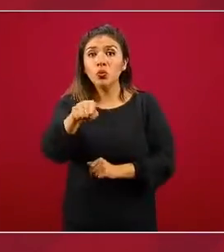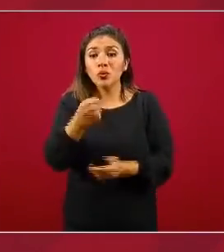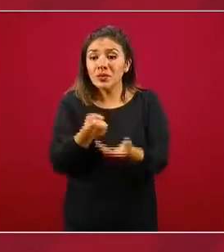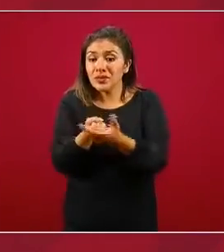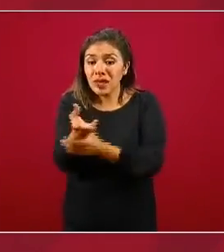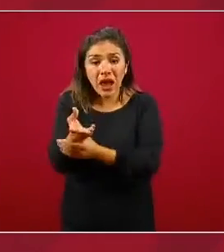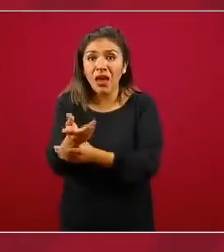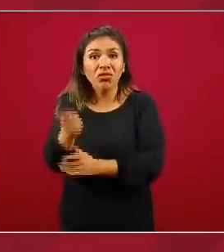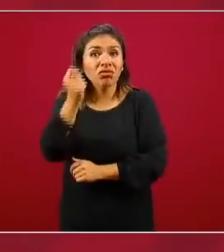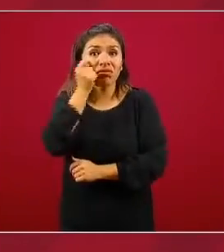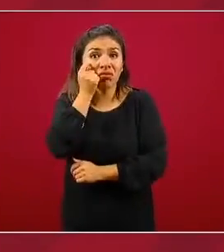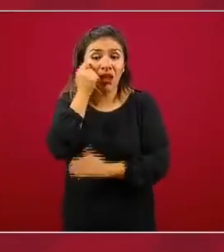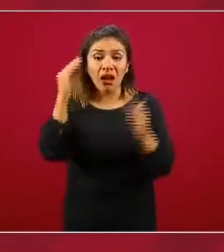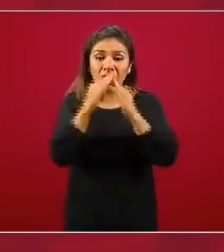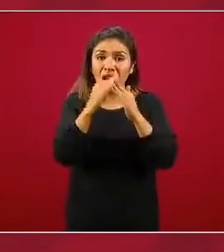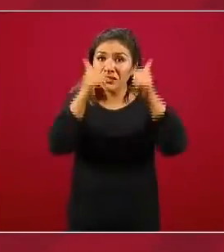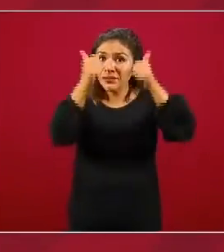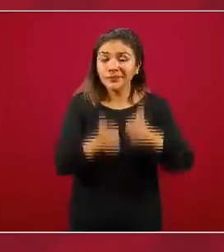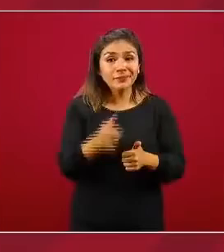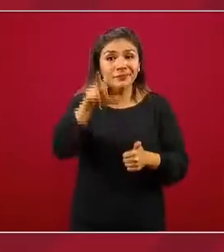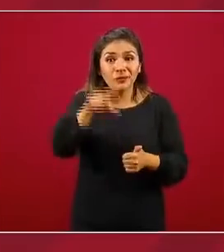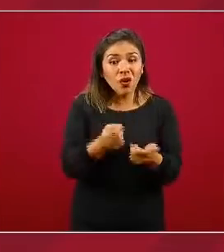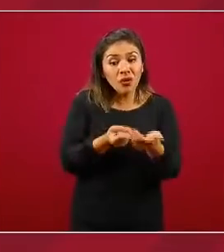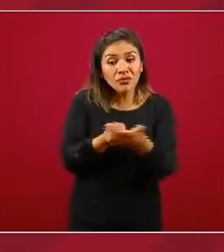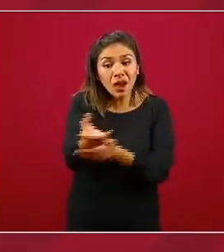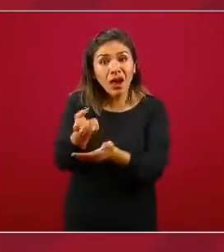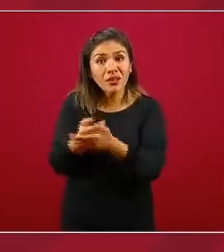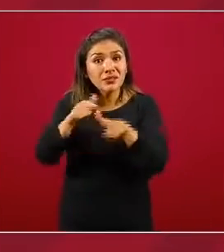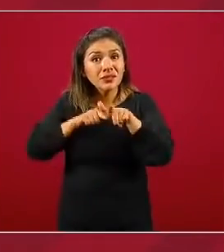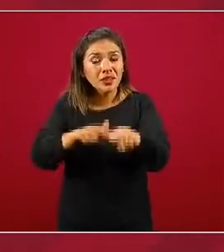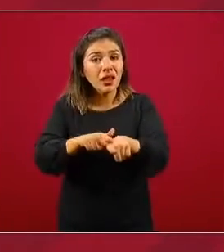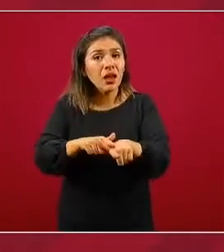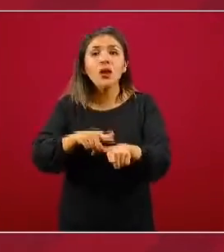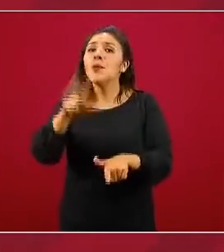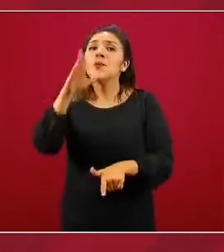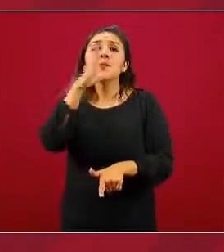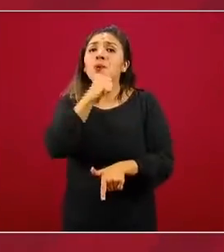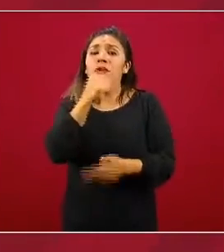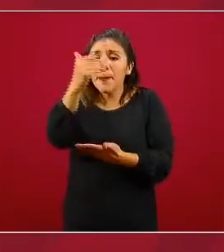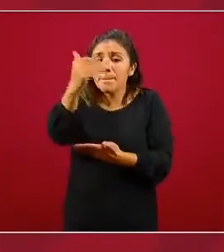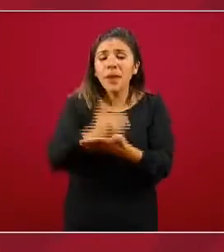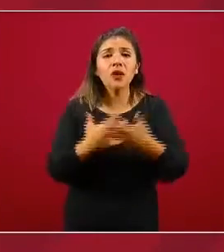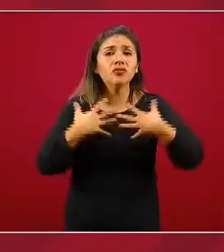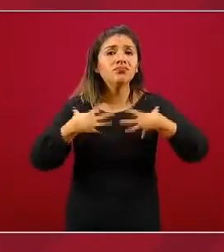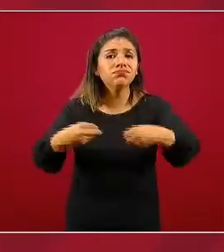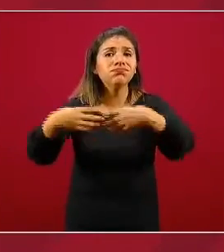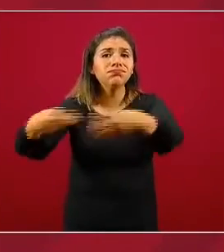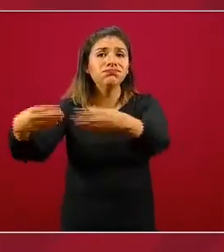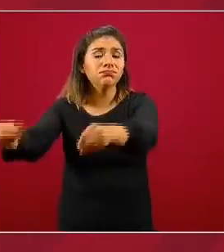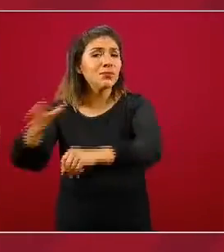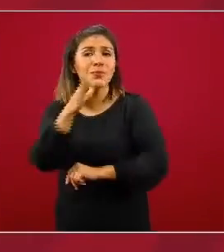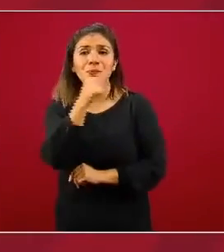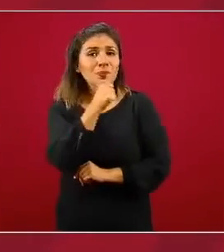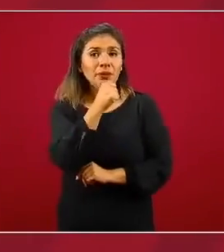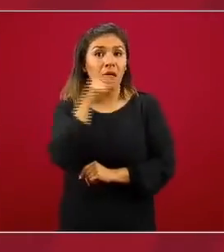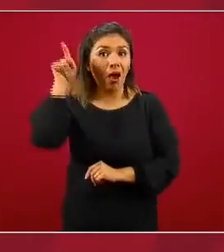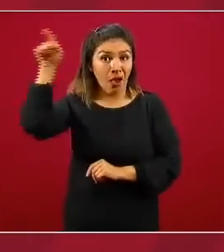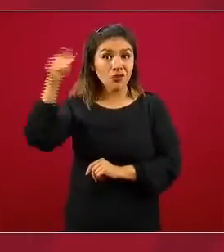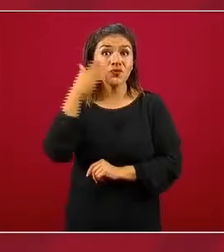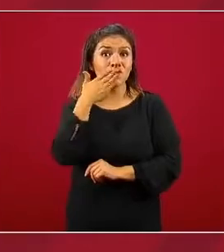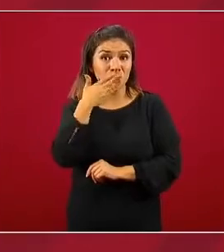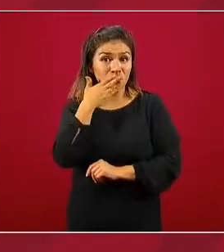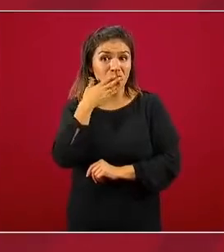la movilidad quedándonos en casa, no vamos a tener una reducción de los contagios. Efectivamente, Sonora, aquí le